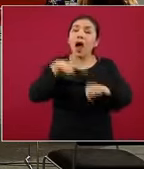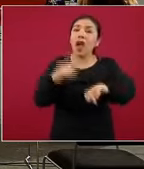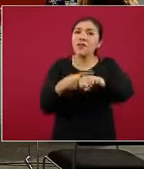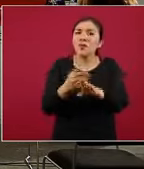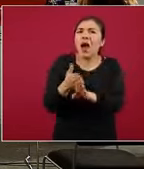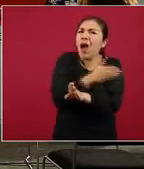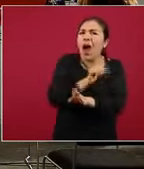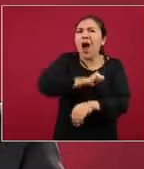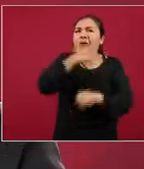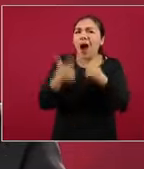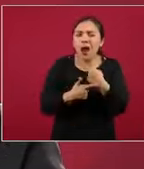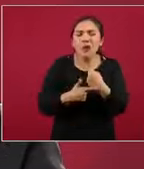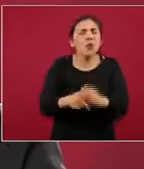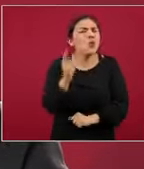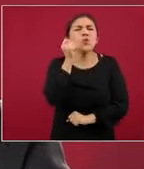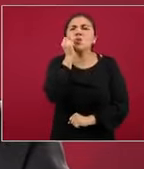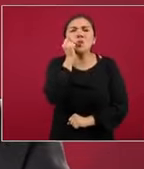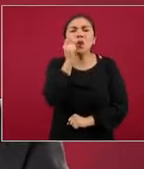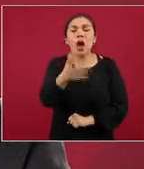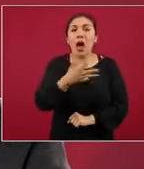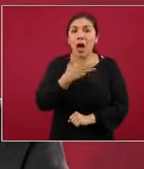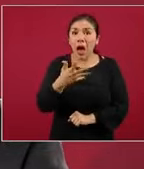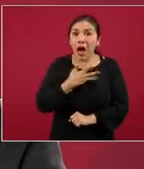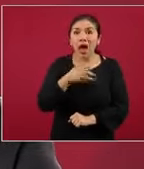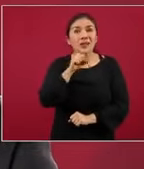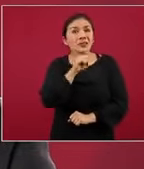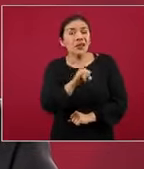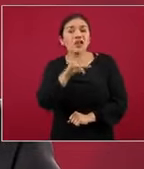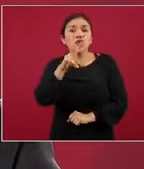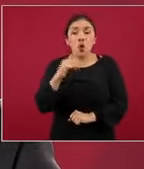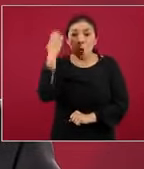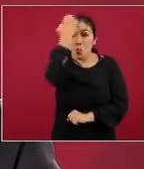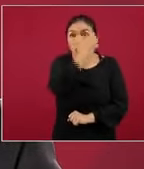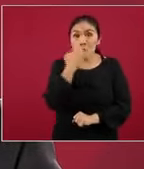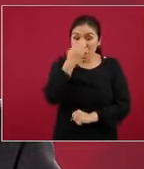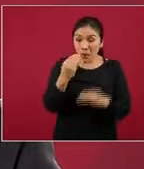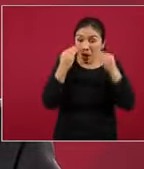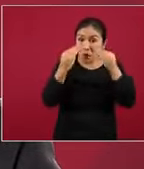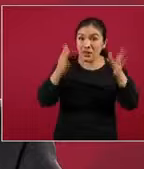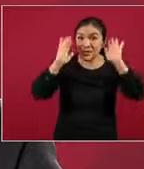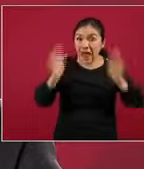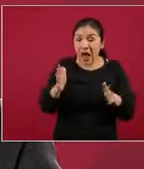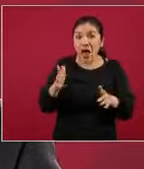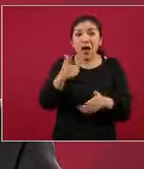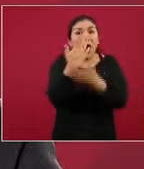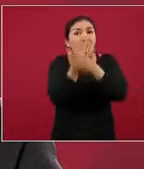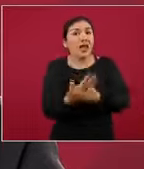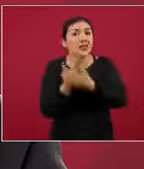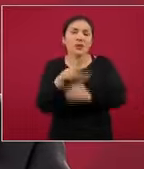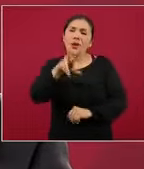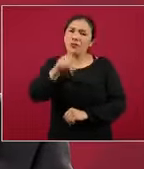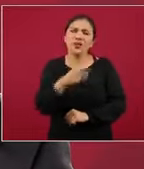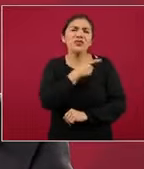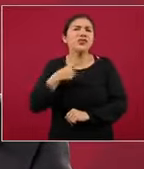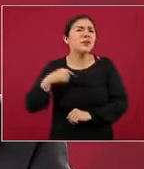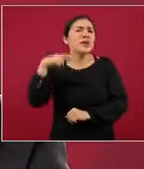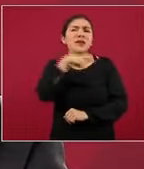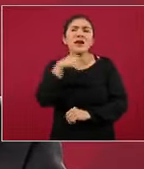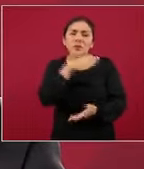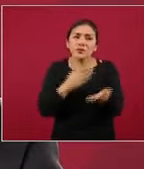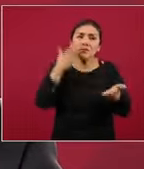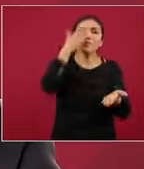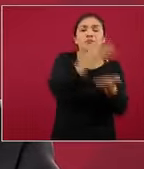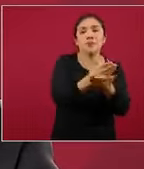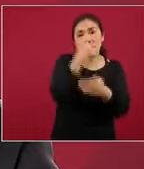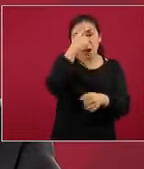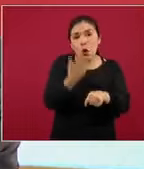crónicas, independientemente de que tenga o no una prueba confirmatoria, que no se espere, que vaya lo más pronto posible a